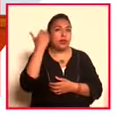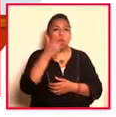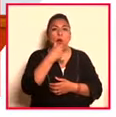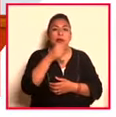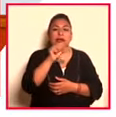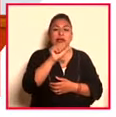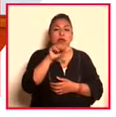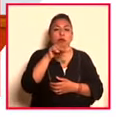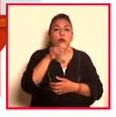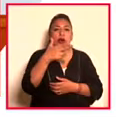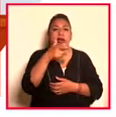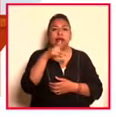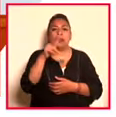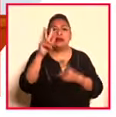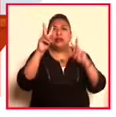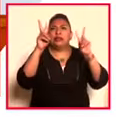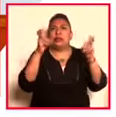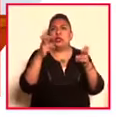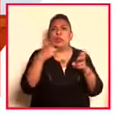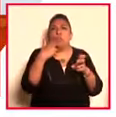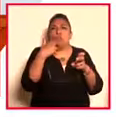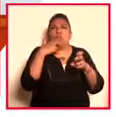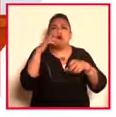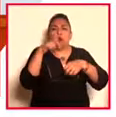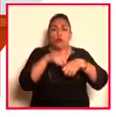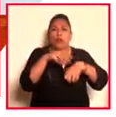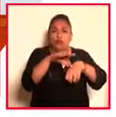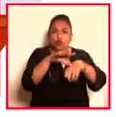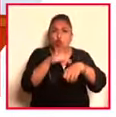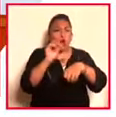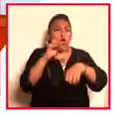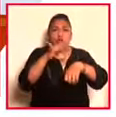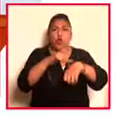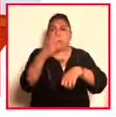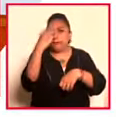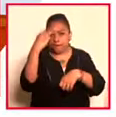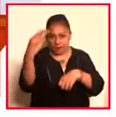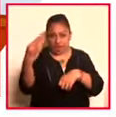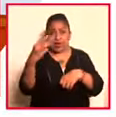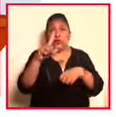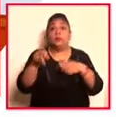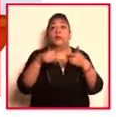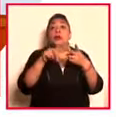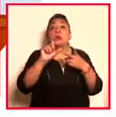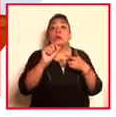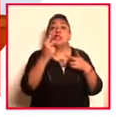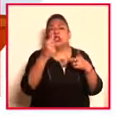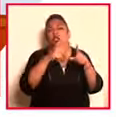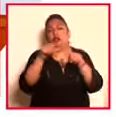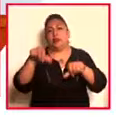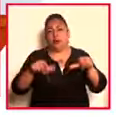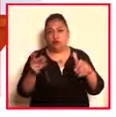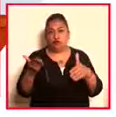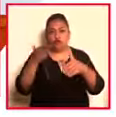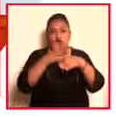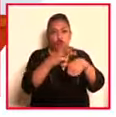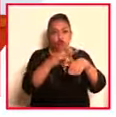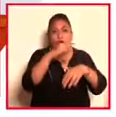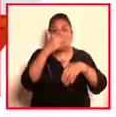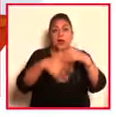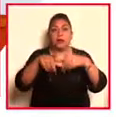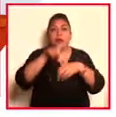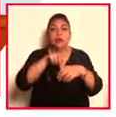Hernández, titulada Patrimonio Cultural Tangible e Intangible de los Mayas. Le seguirán 28 eventos presenciales que terminarán el 10 de